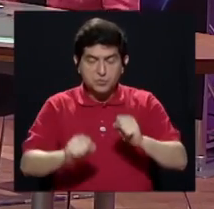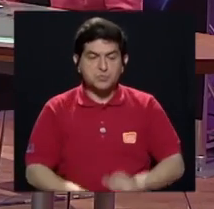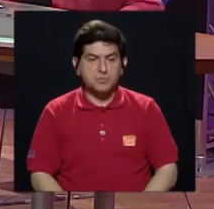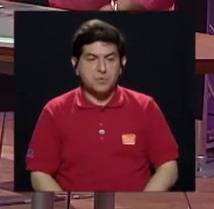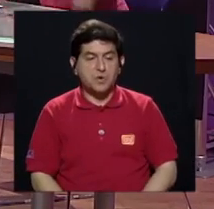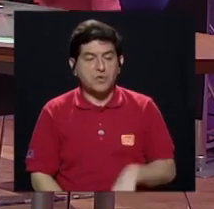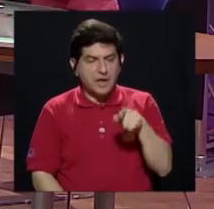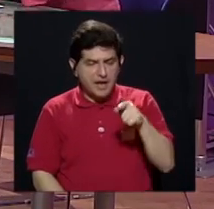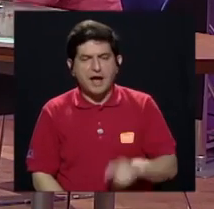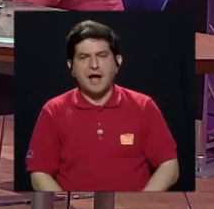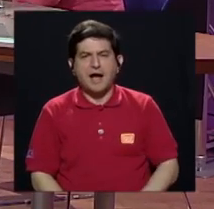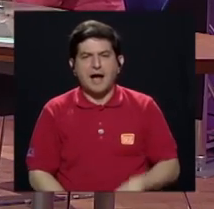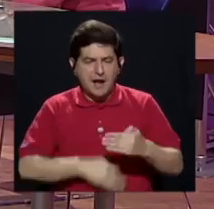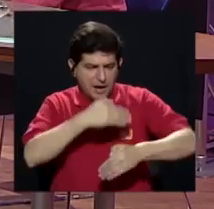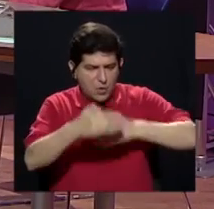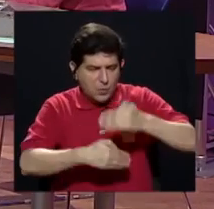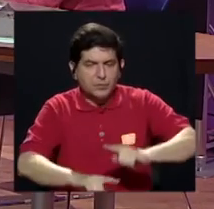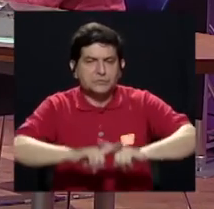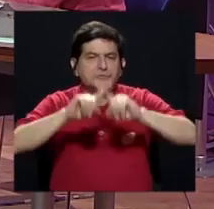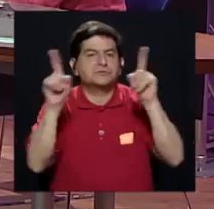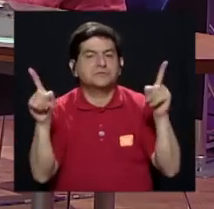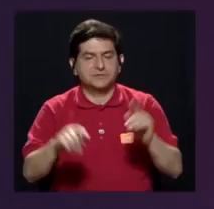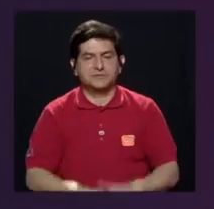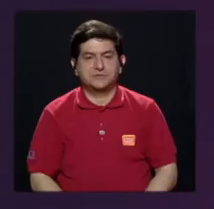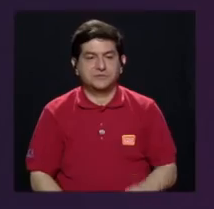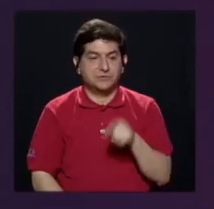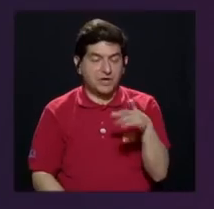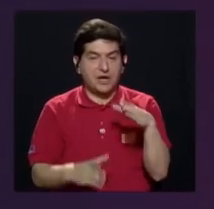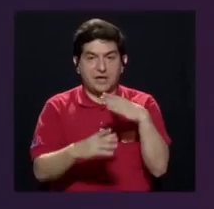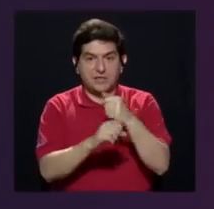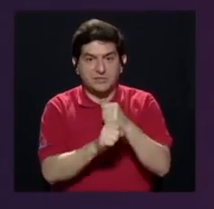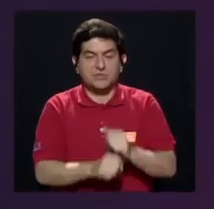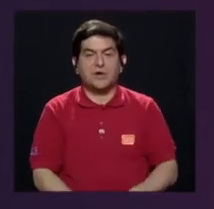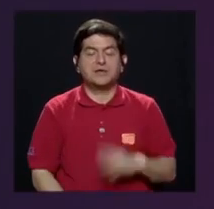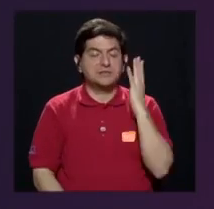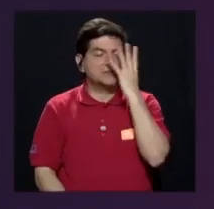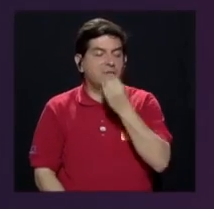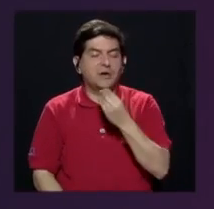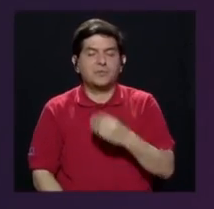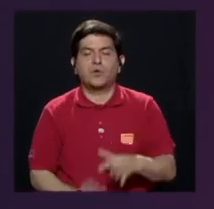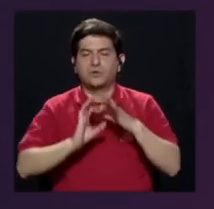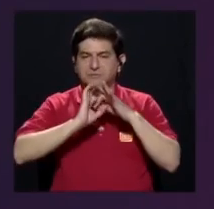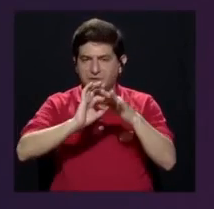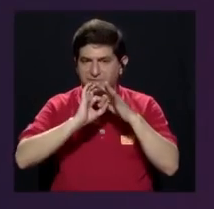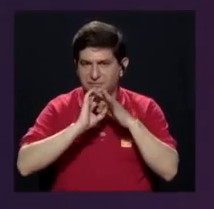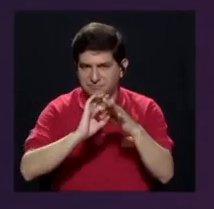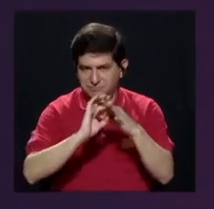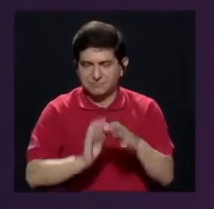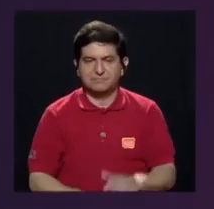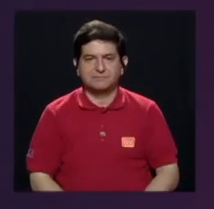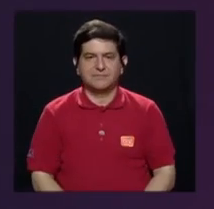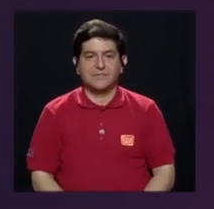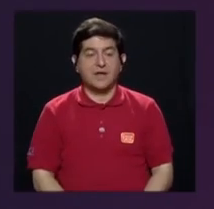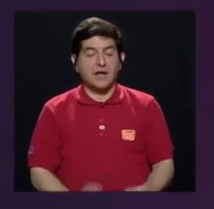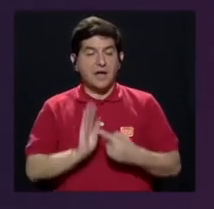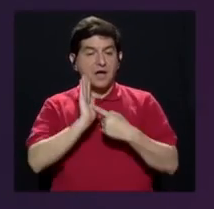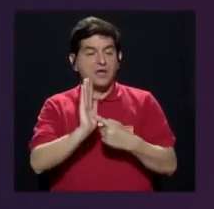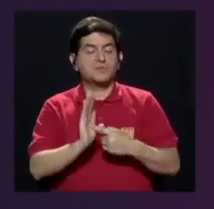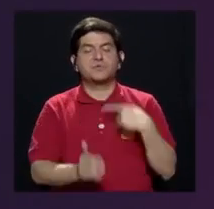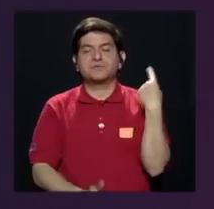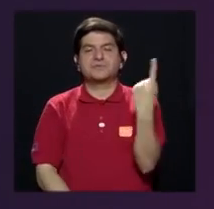formas de actuar diferentes porque eso lo que haría linda la relación porque es desde mostrarse